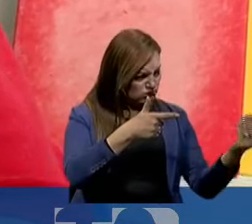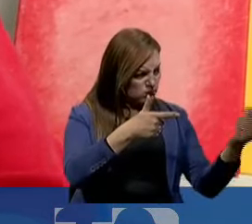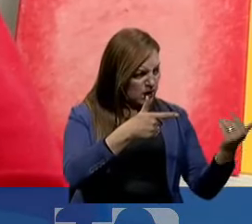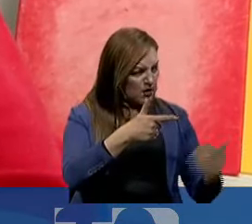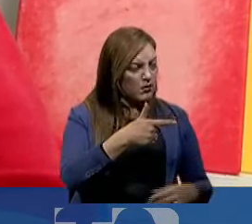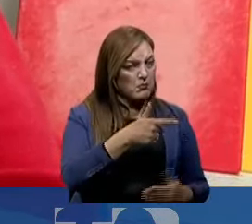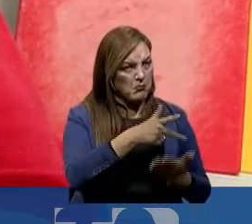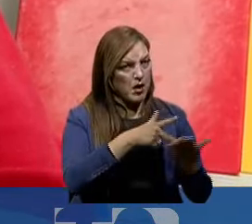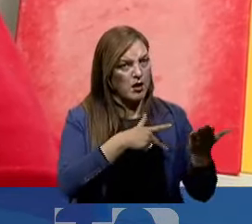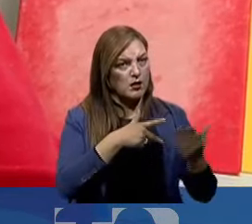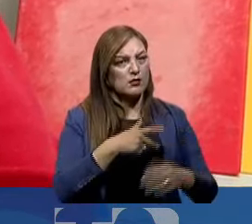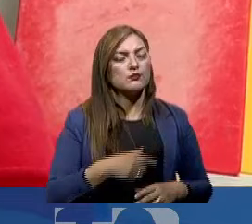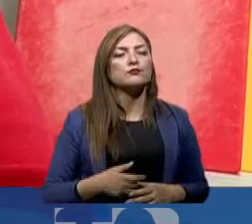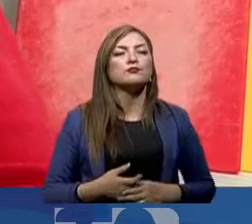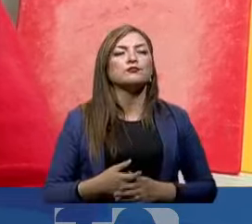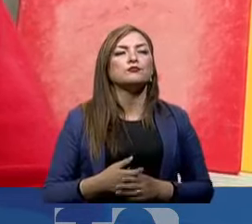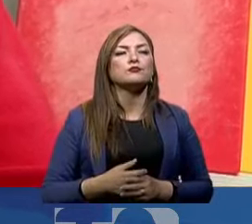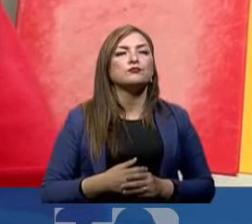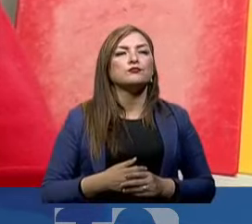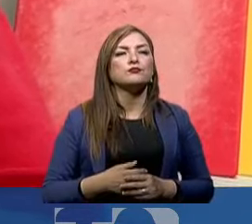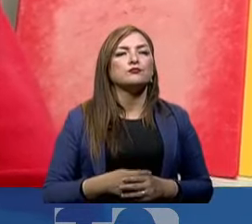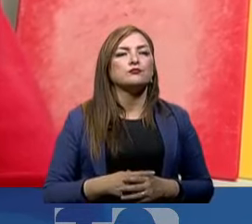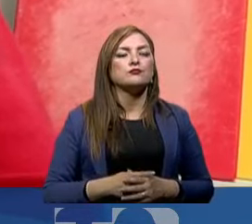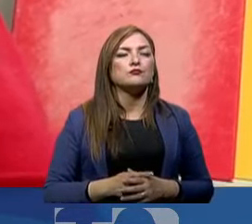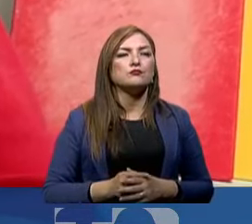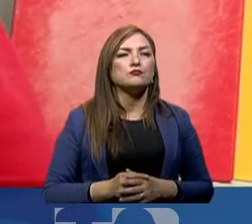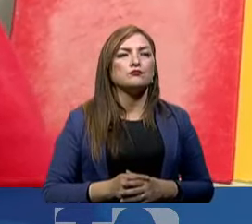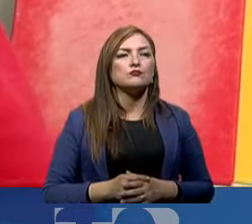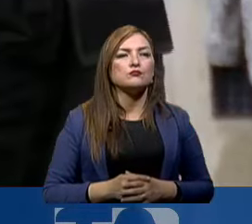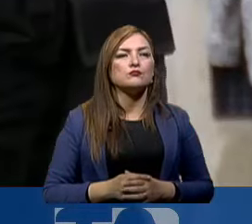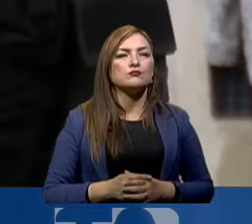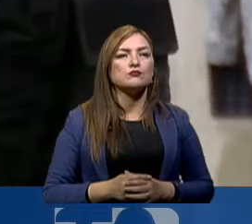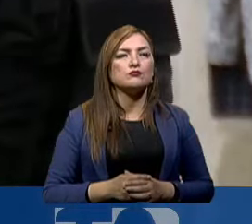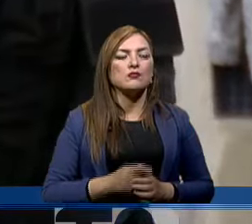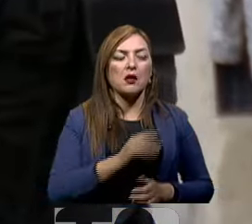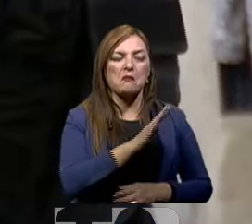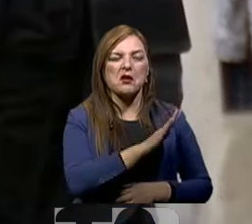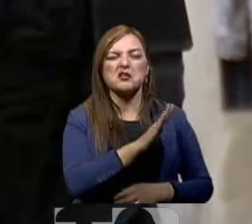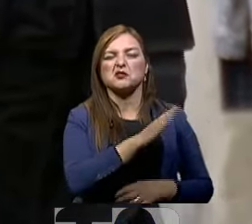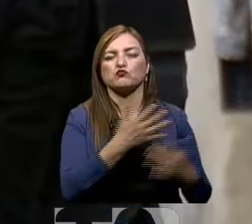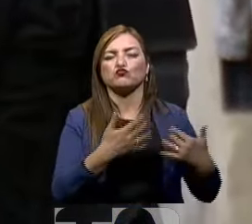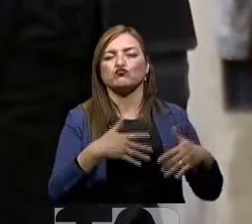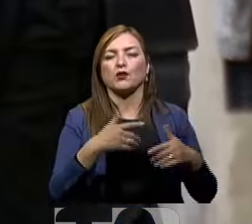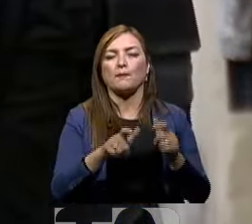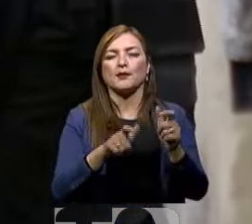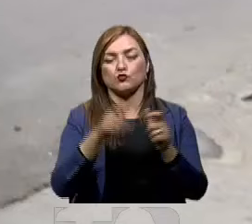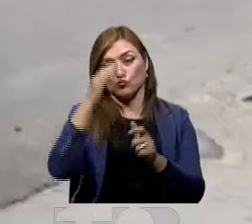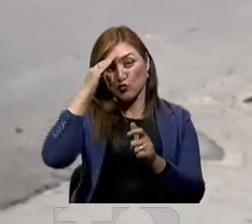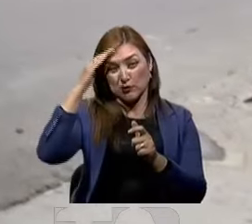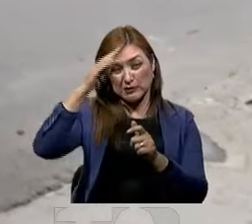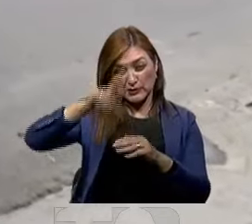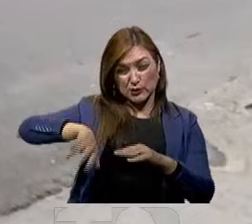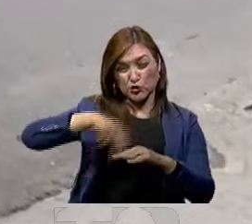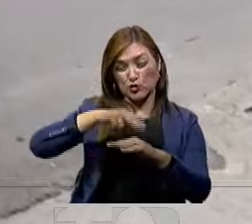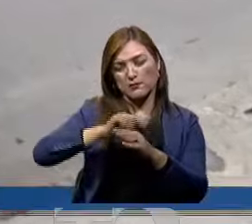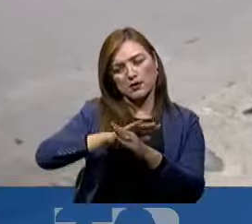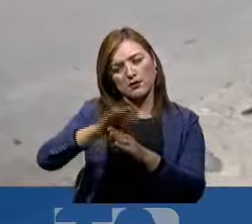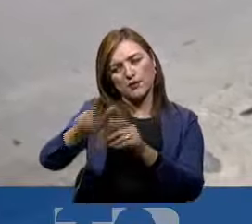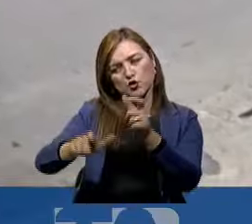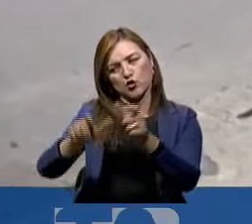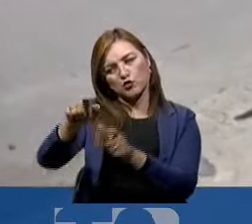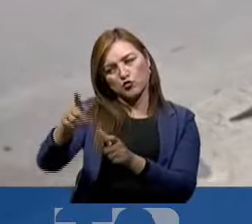cualquier cosa. Entonces, eso, ese tipo de amenazas ha habido. La policía invita a los ciudadanos a no ceder a